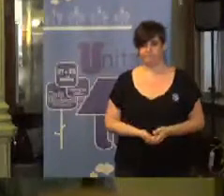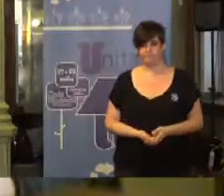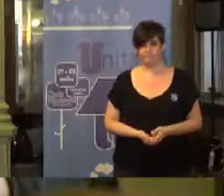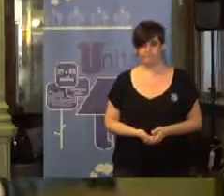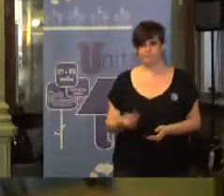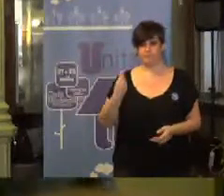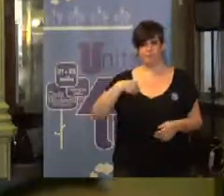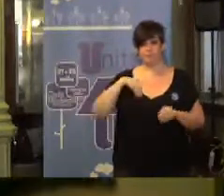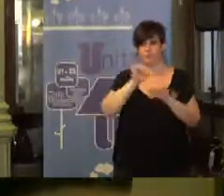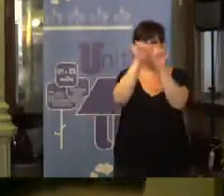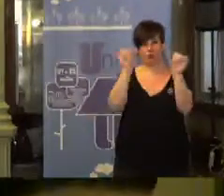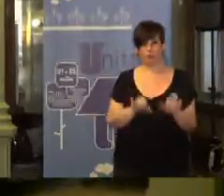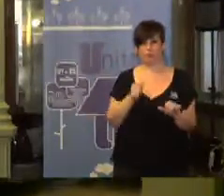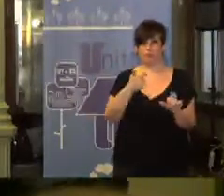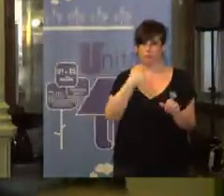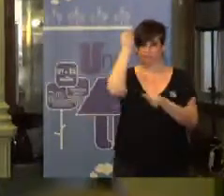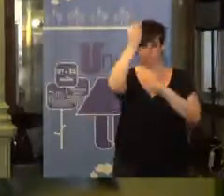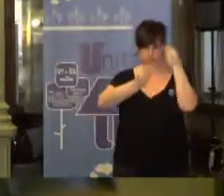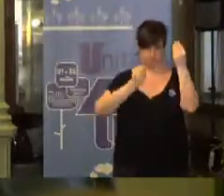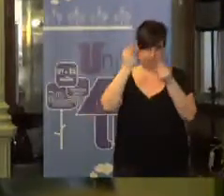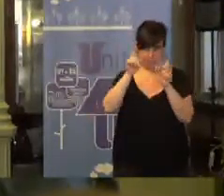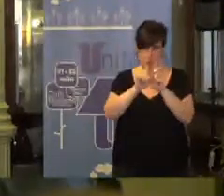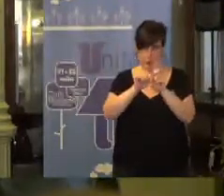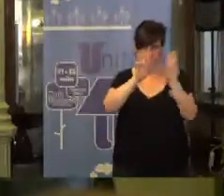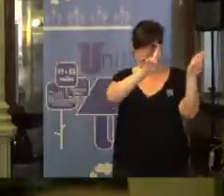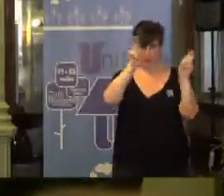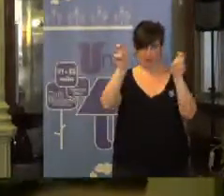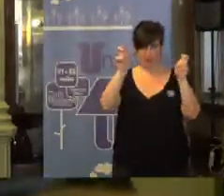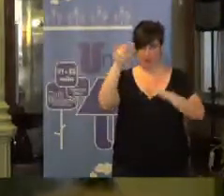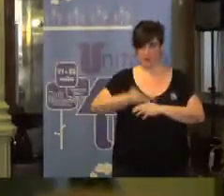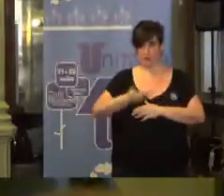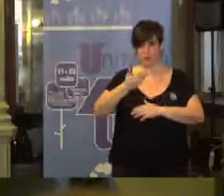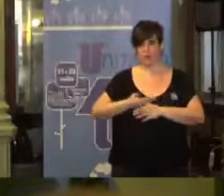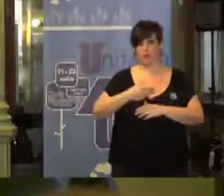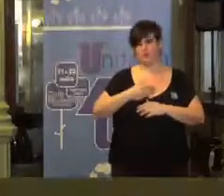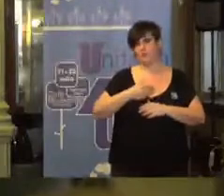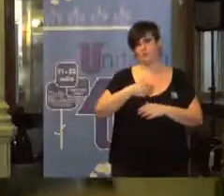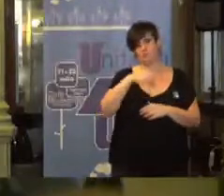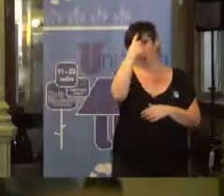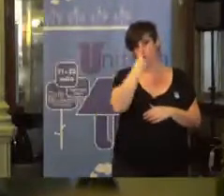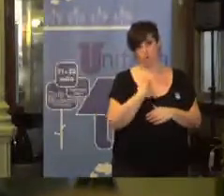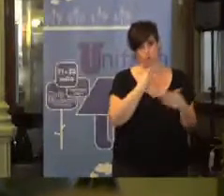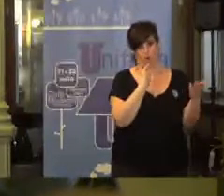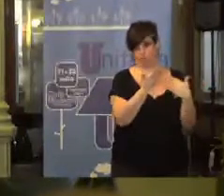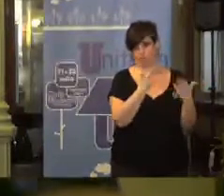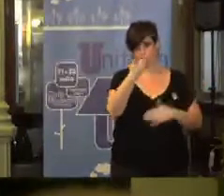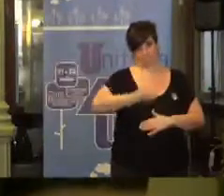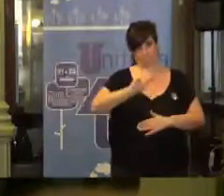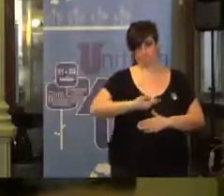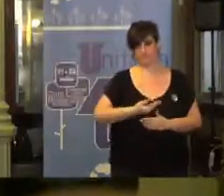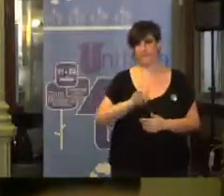que me plantexaría como cuestión fundamental a relación con Portugal e as relacións transatlánticas. Creo tamén